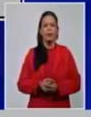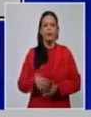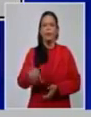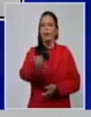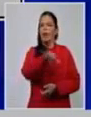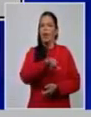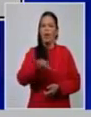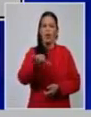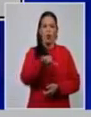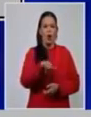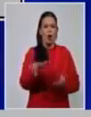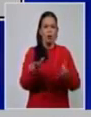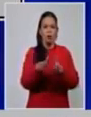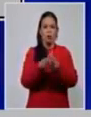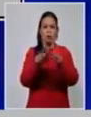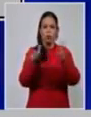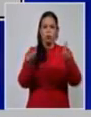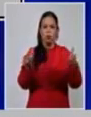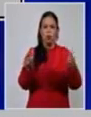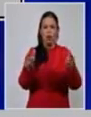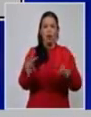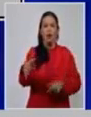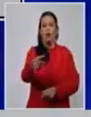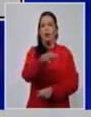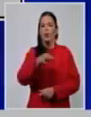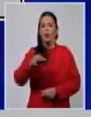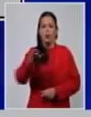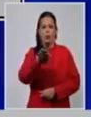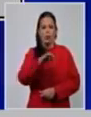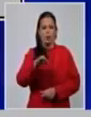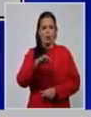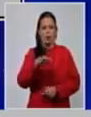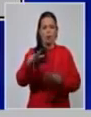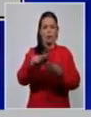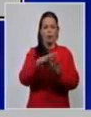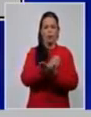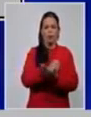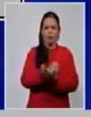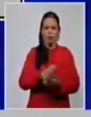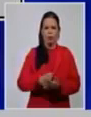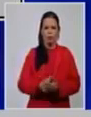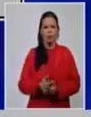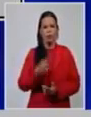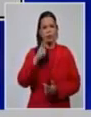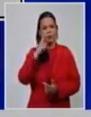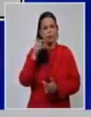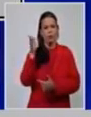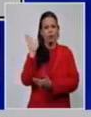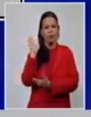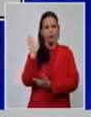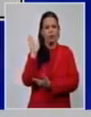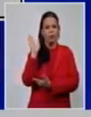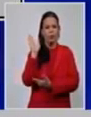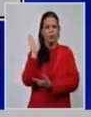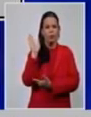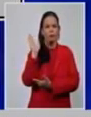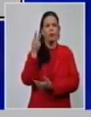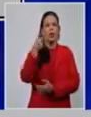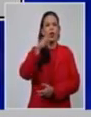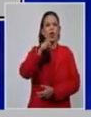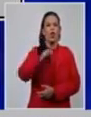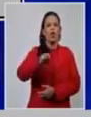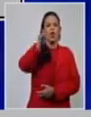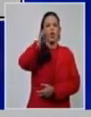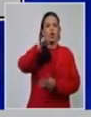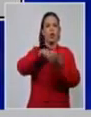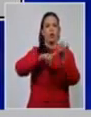dispersión en todos sus municipios. Ahí se puede ver en el mapa el norte de la provincia, incluyendo la